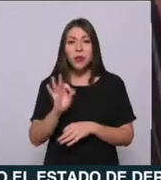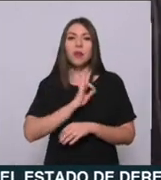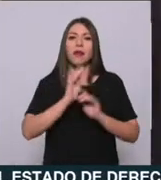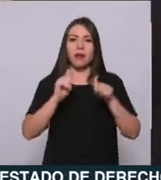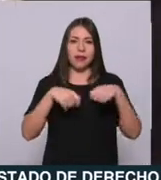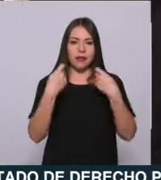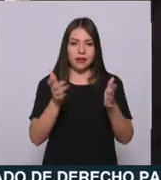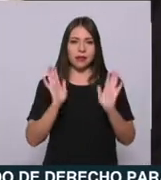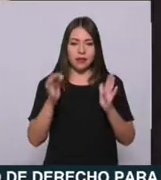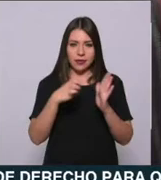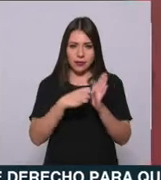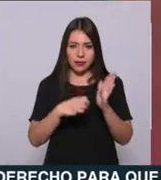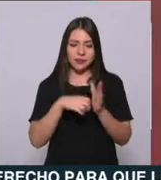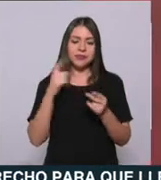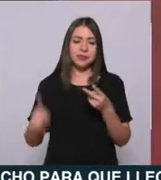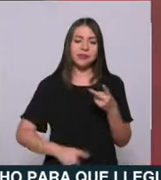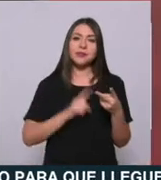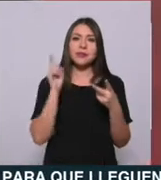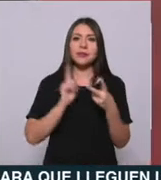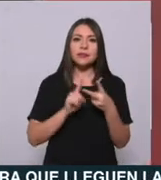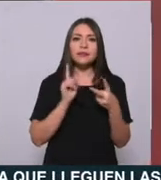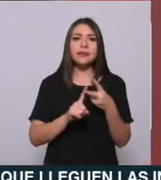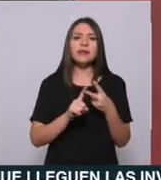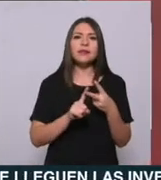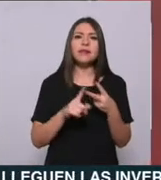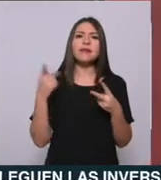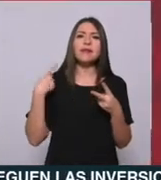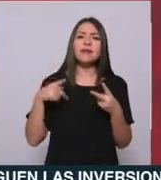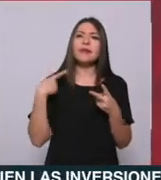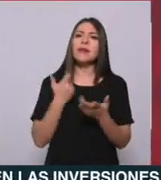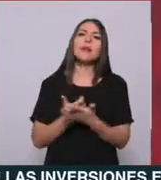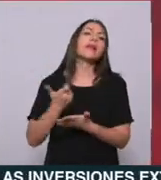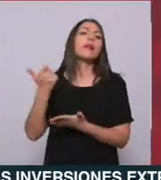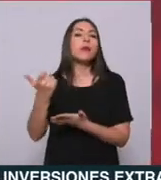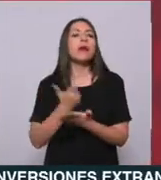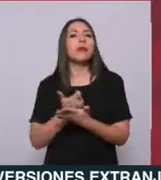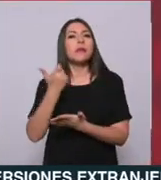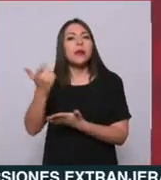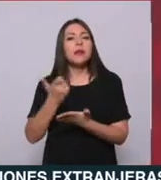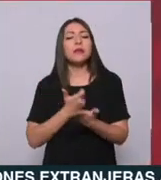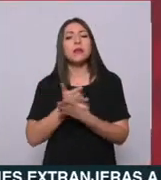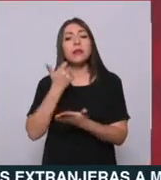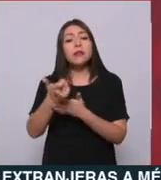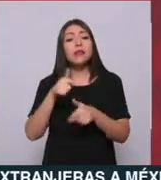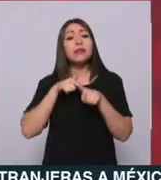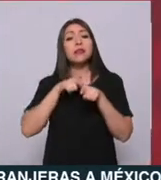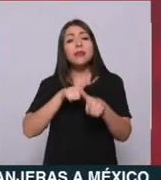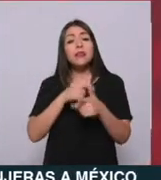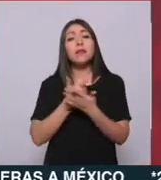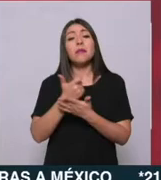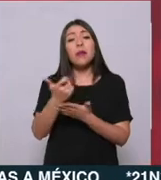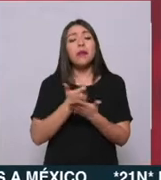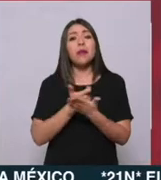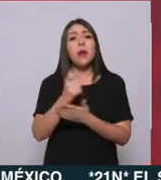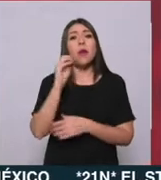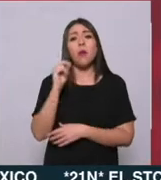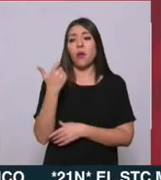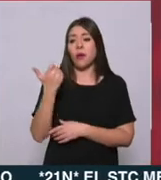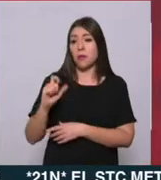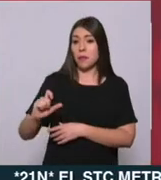los que están pagando y no dejan de pagar o se